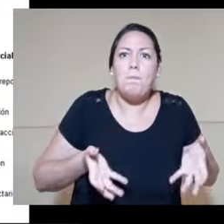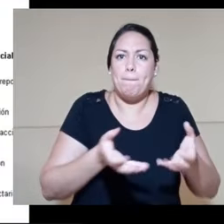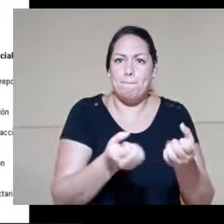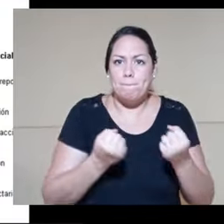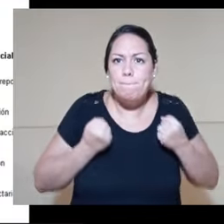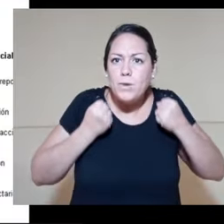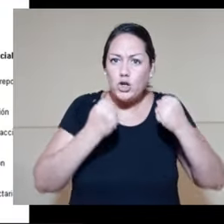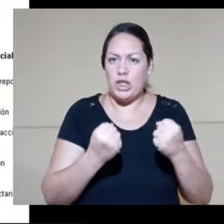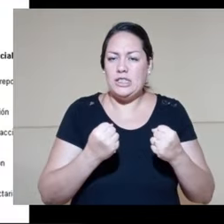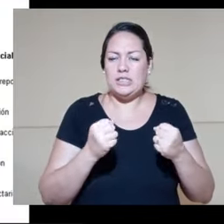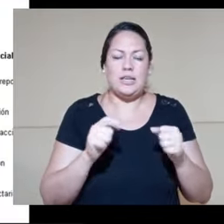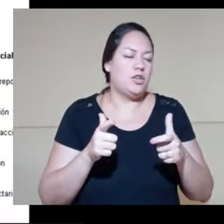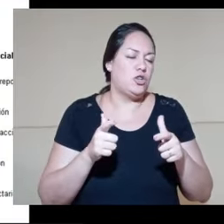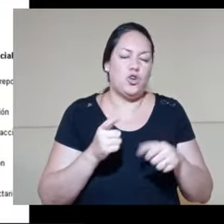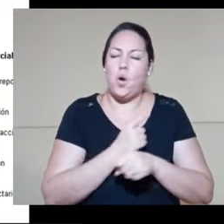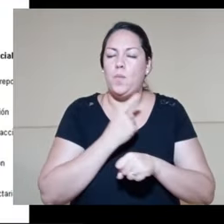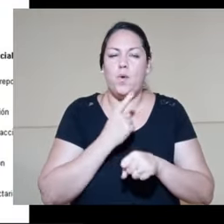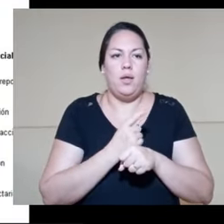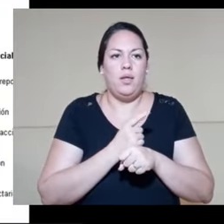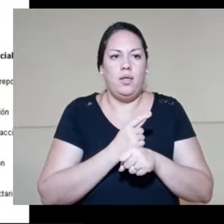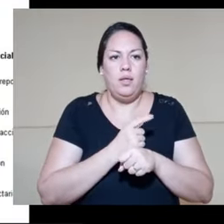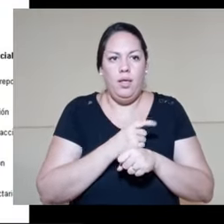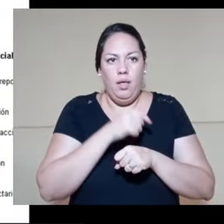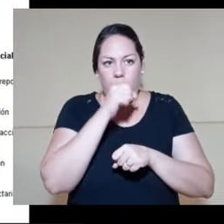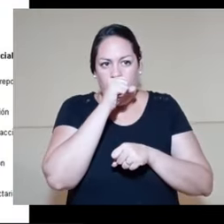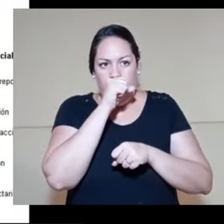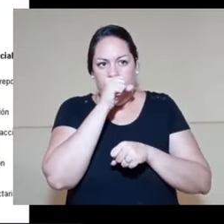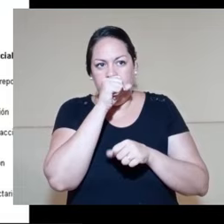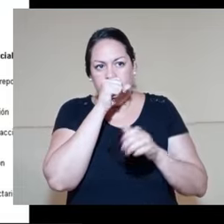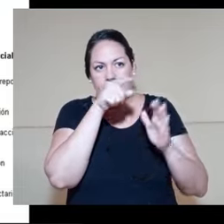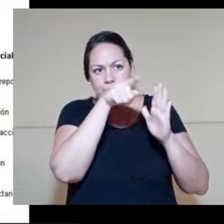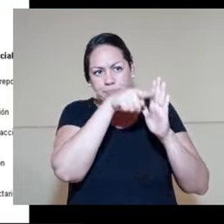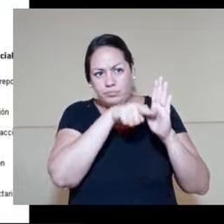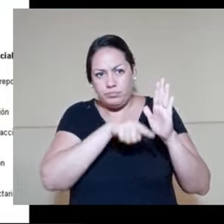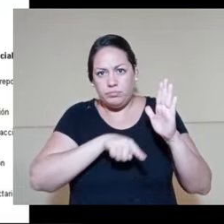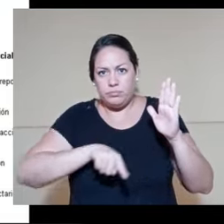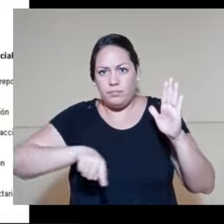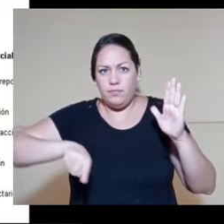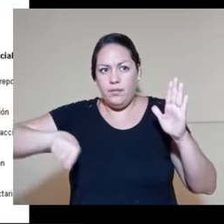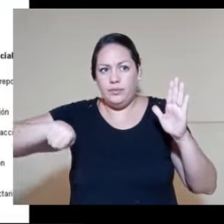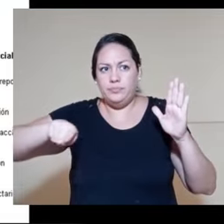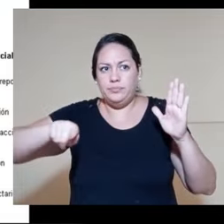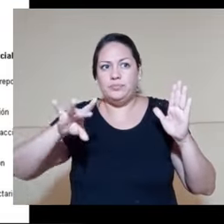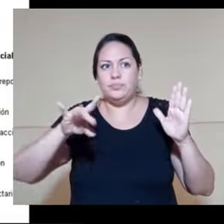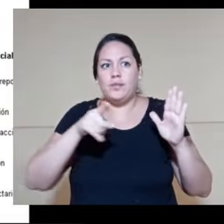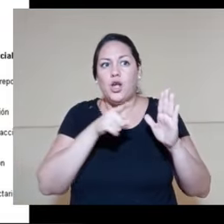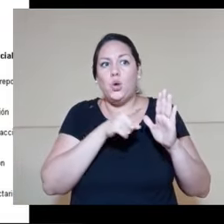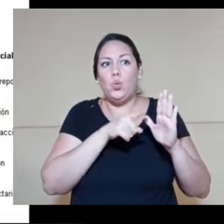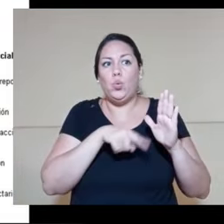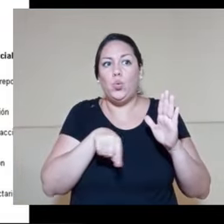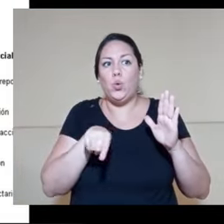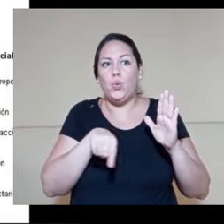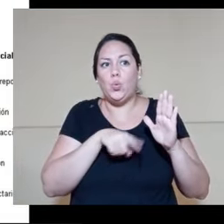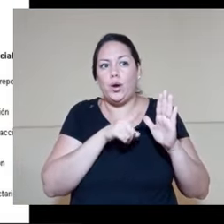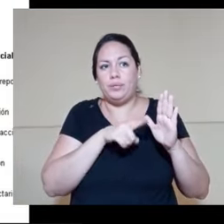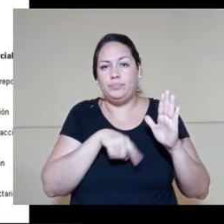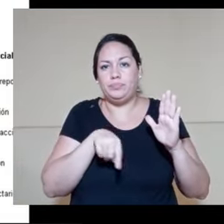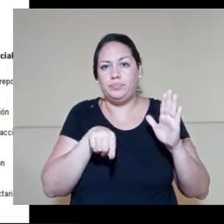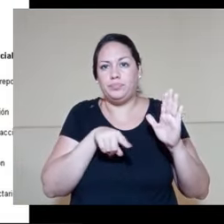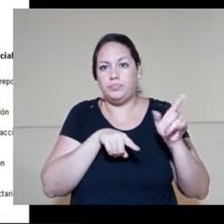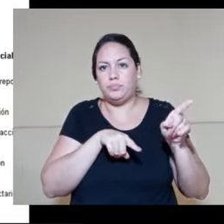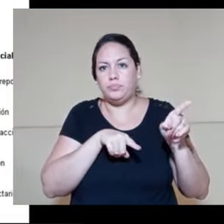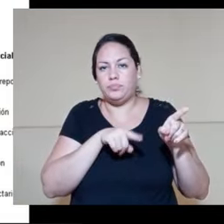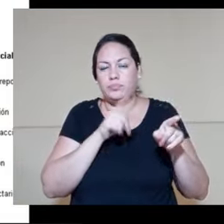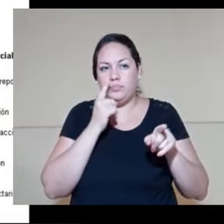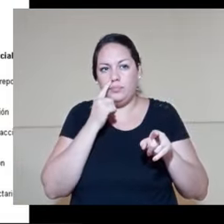entonces no va a poder generar otro potencial. Mientras que esta parte descendente de la curva, fíjense esta parte